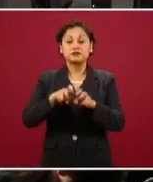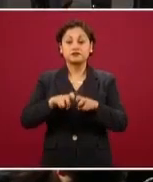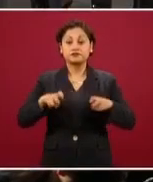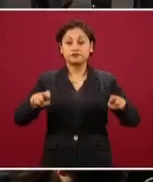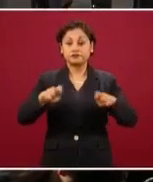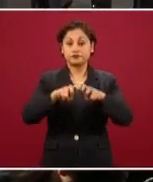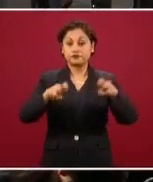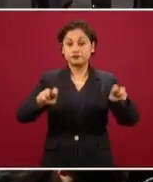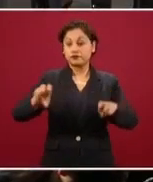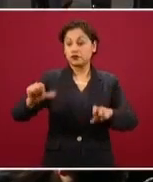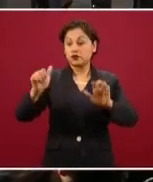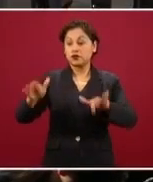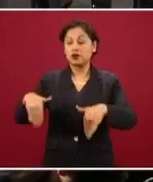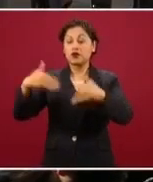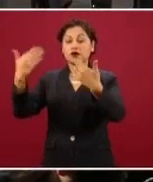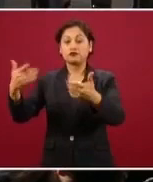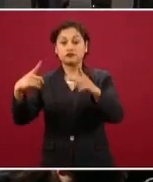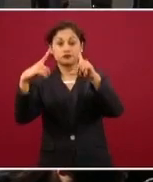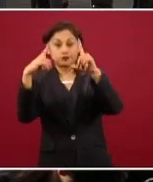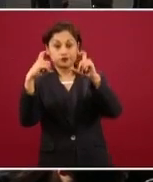ver, regresa. ¿Qué es?